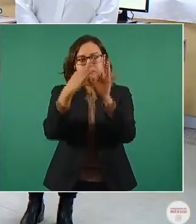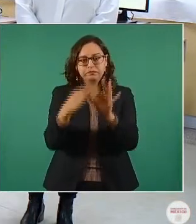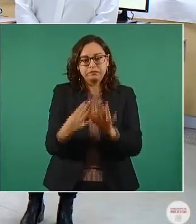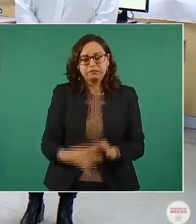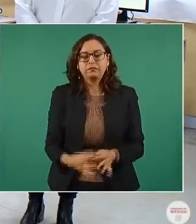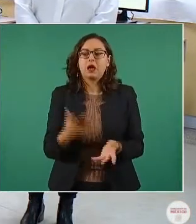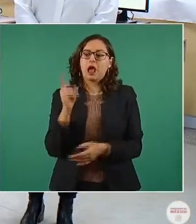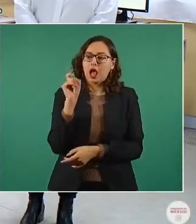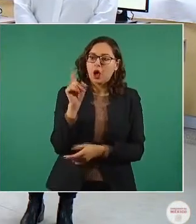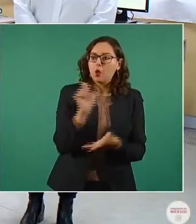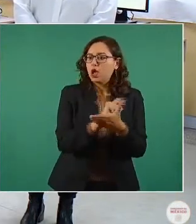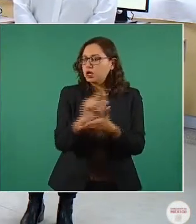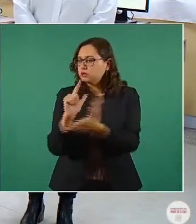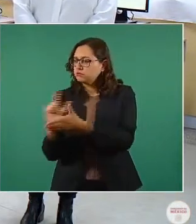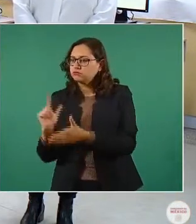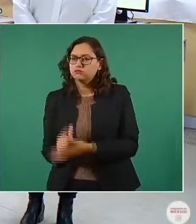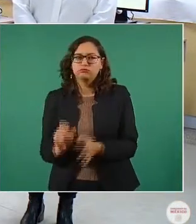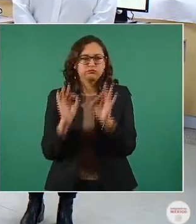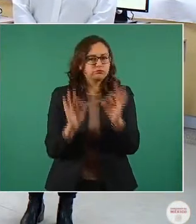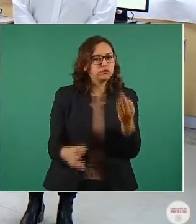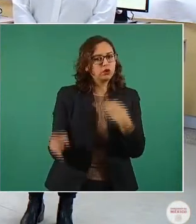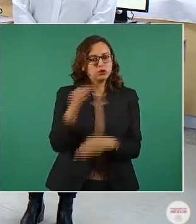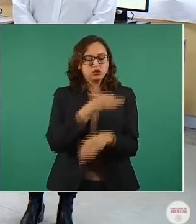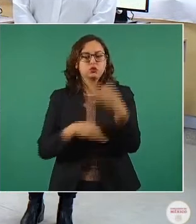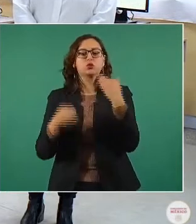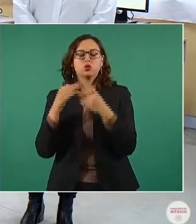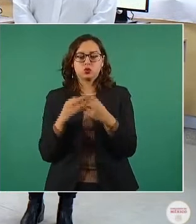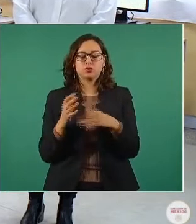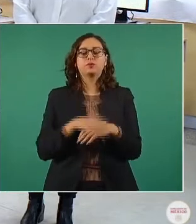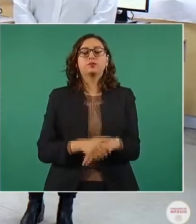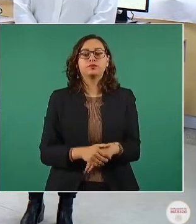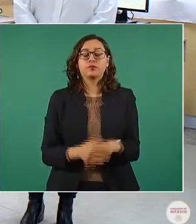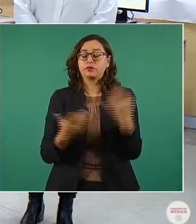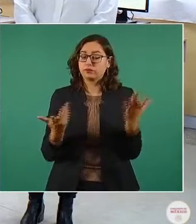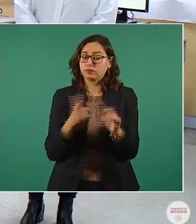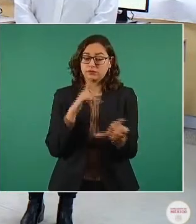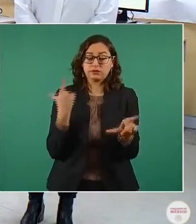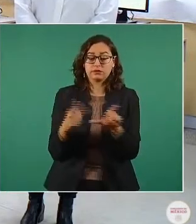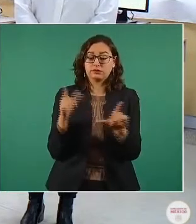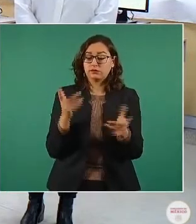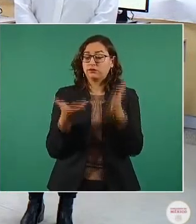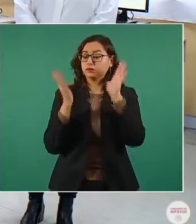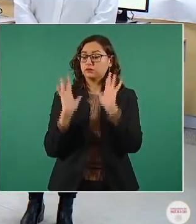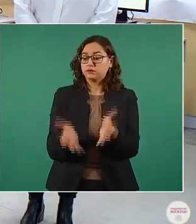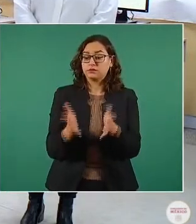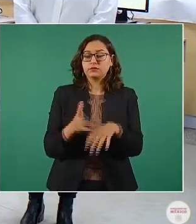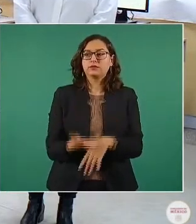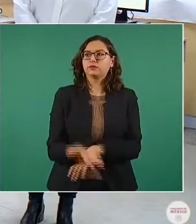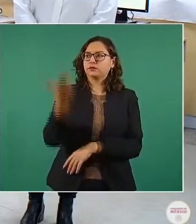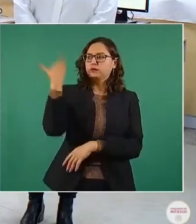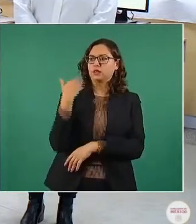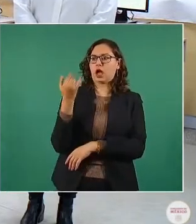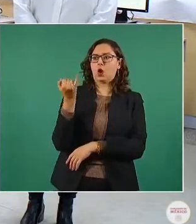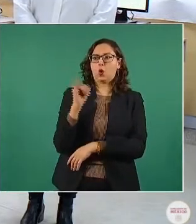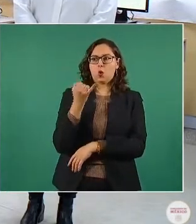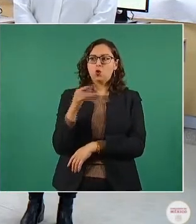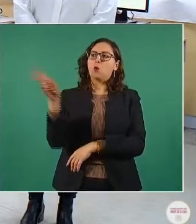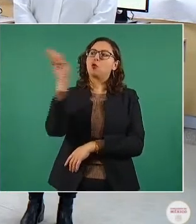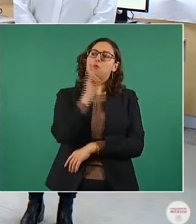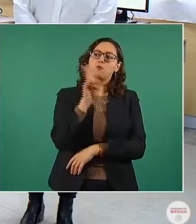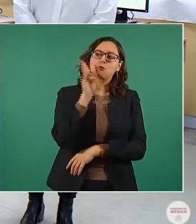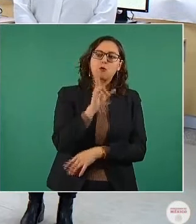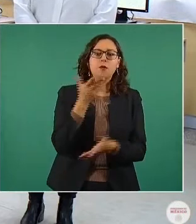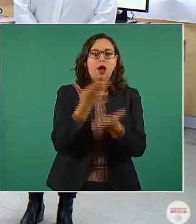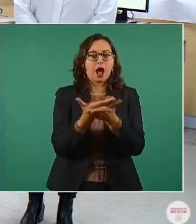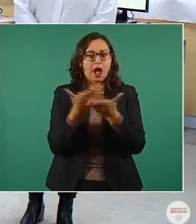potable y que esté sanitizado. Entonces estamos listos, Aguascalientes, ya con este ejercicio que se hizo en junio y con esta gran